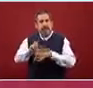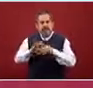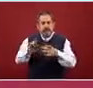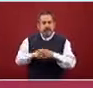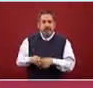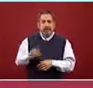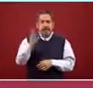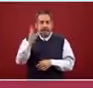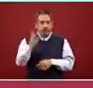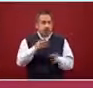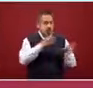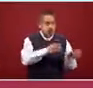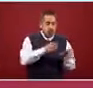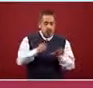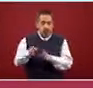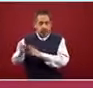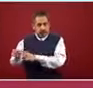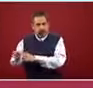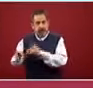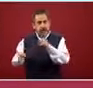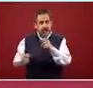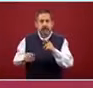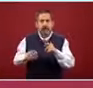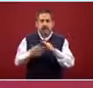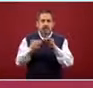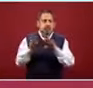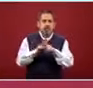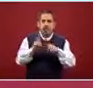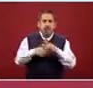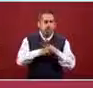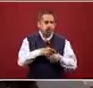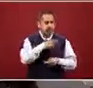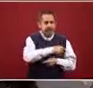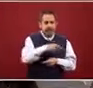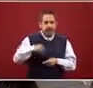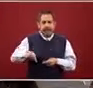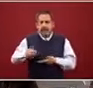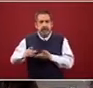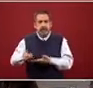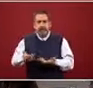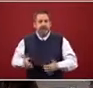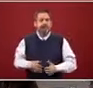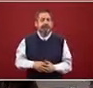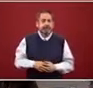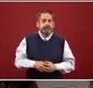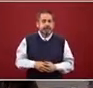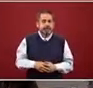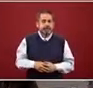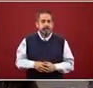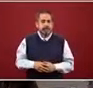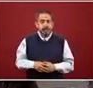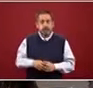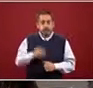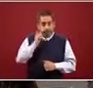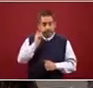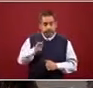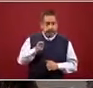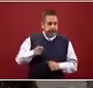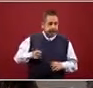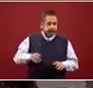los 3 escenarios y de las intervenciones correspondientes. Respecto a las características de los